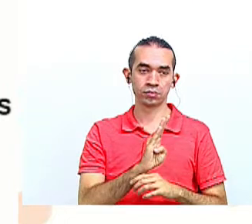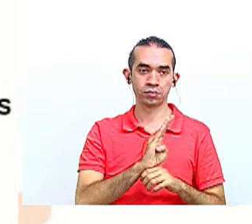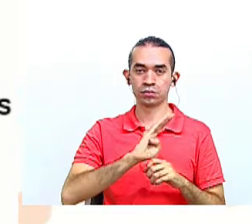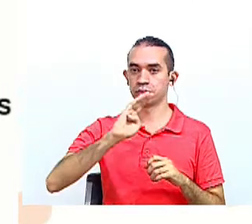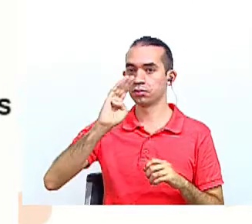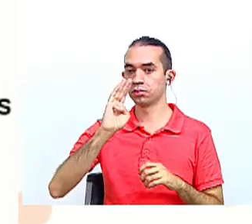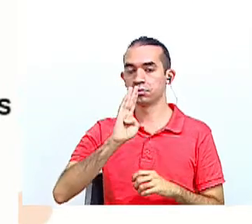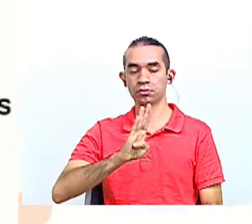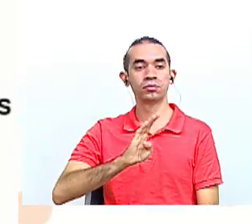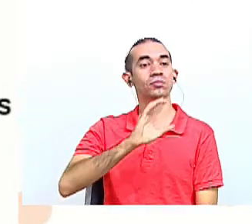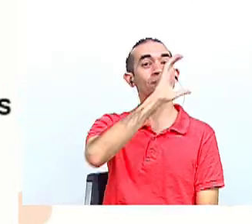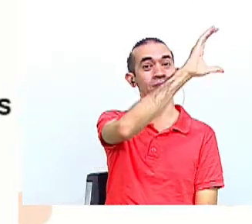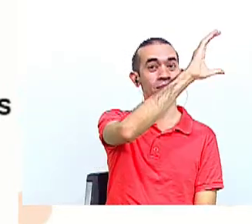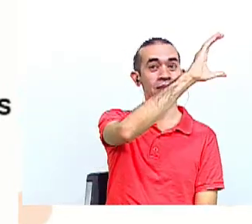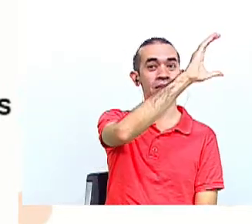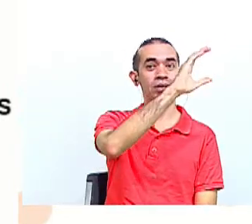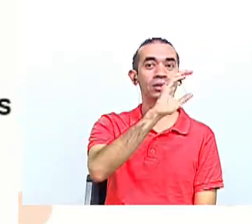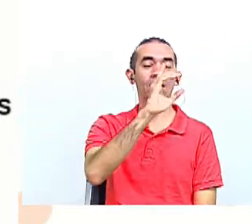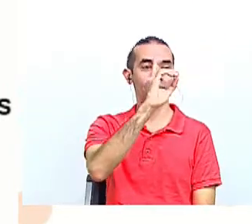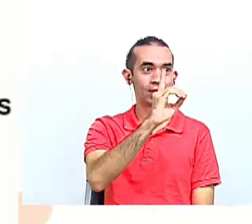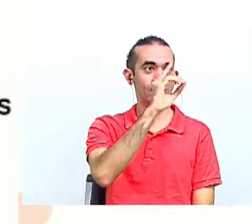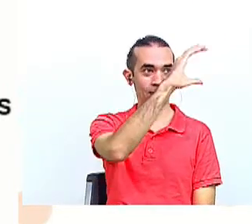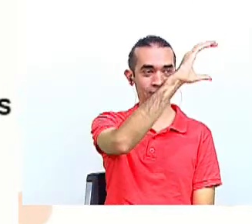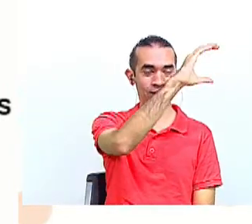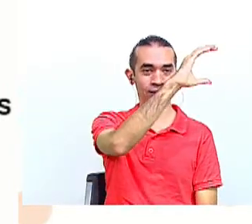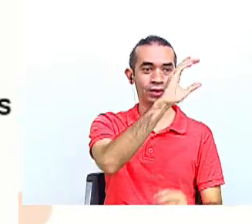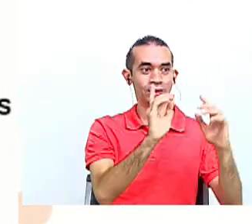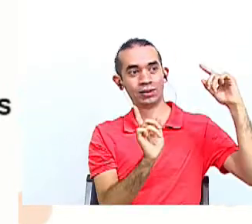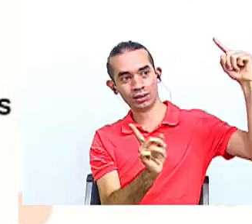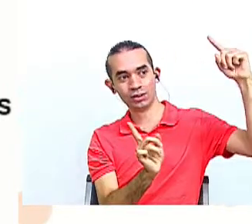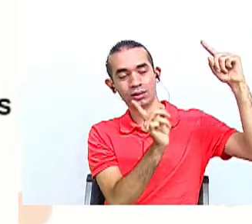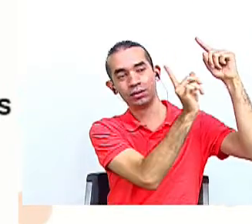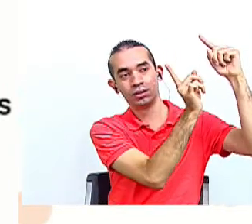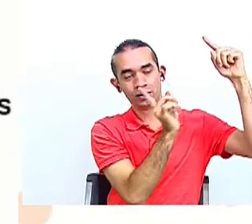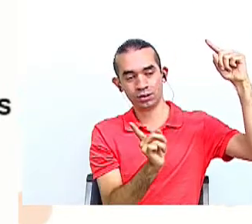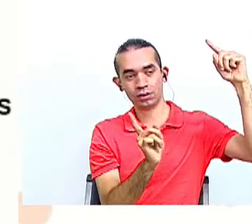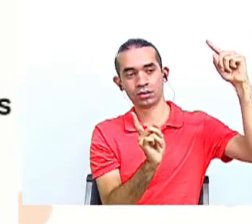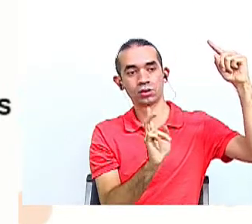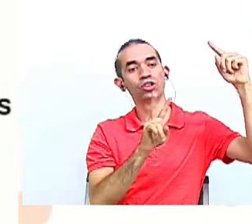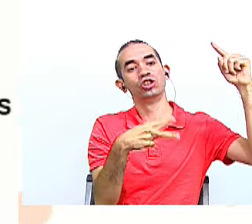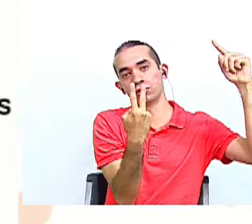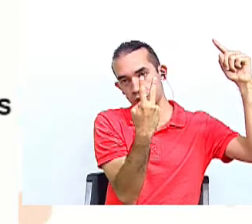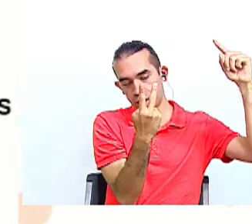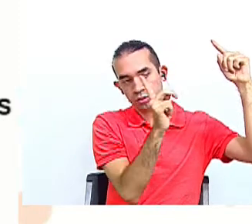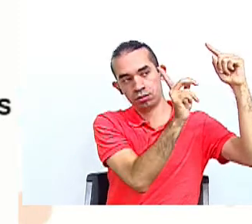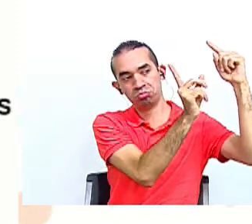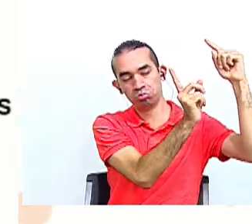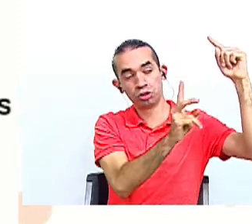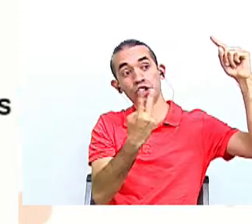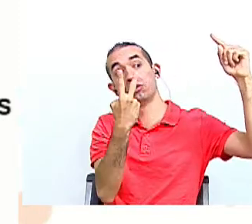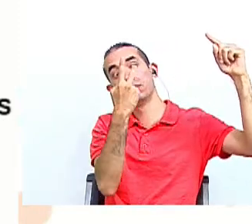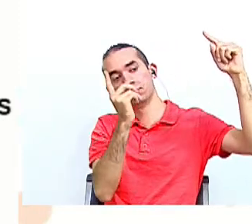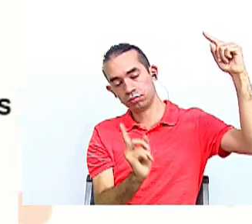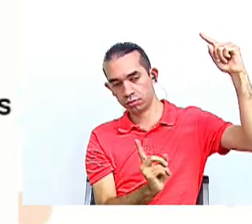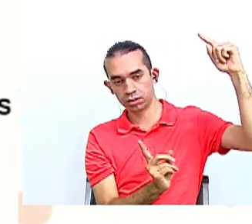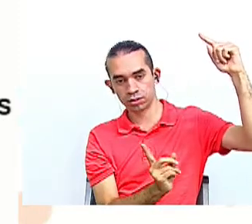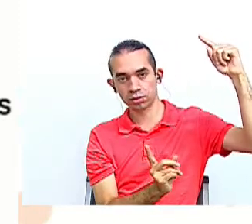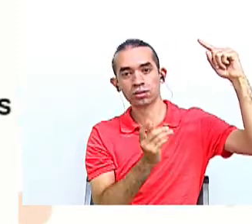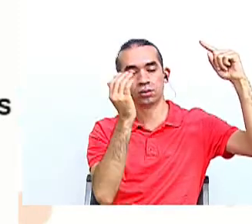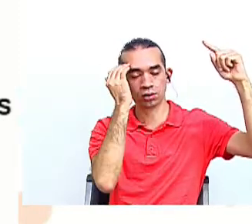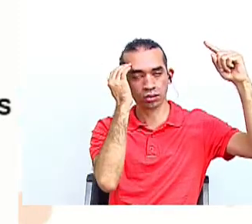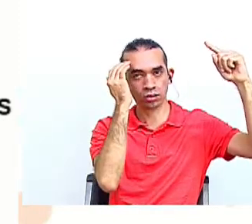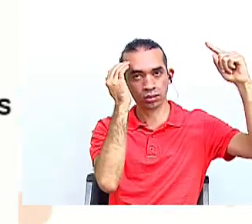segmento DC, también obtendríamos 2. ¿Por qué? Porque el